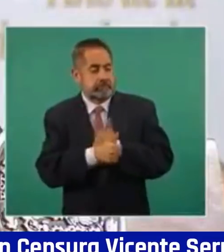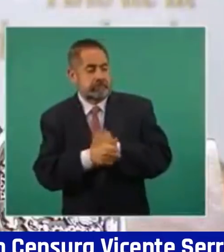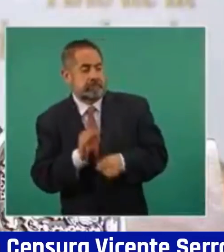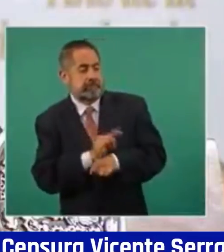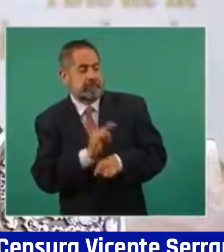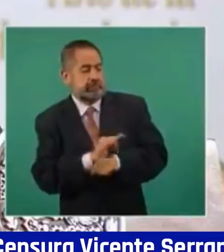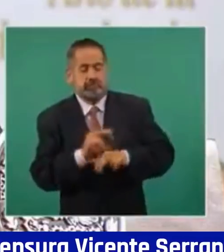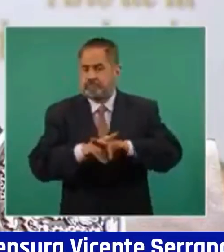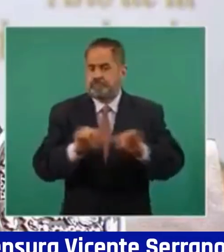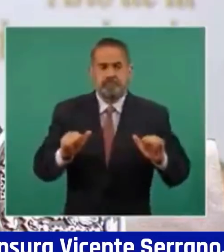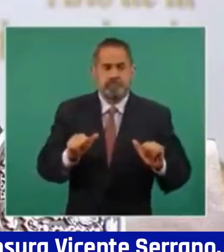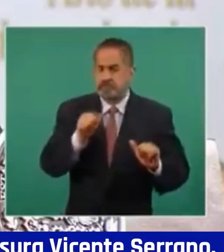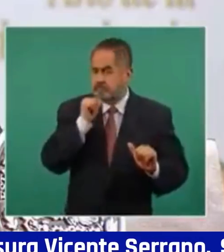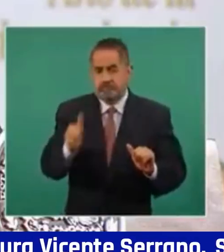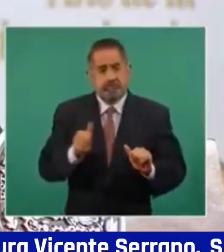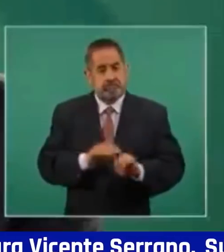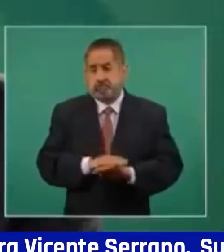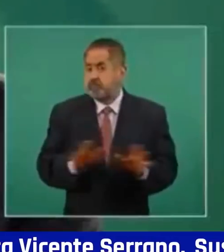nadie